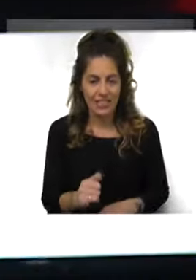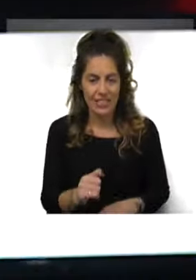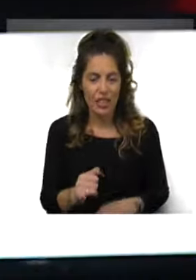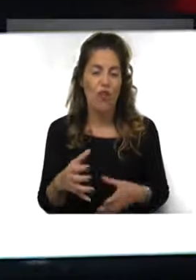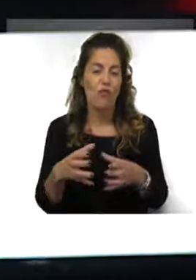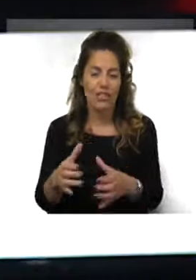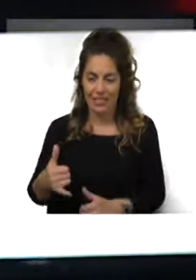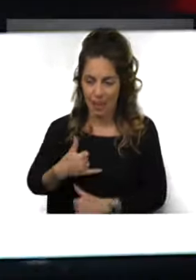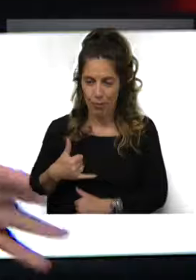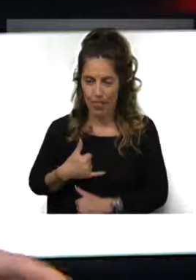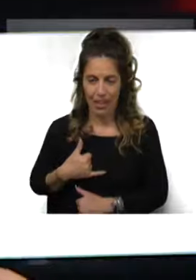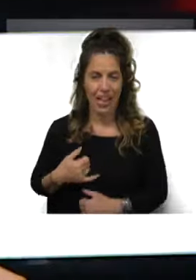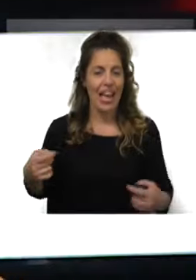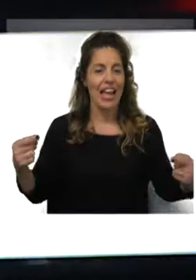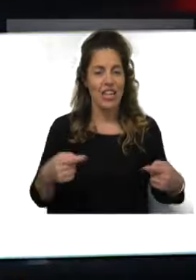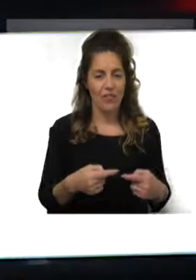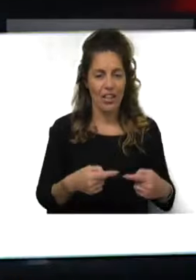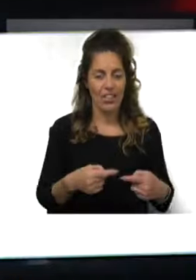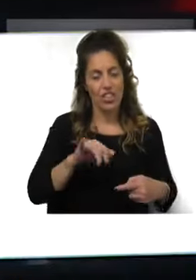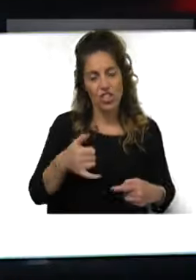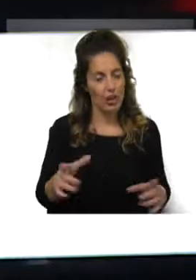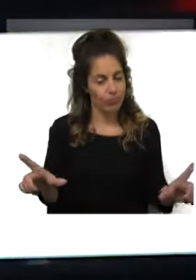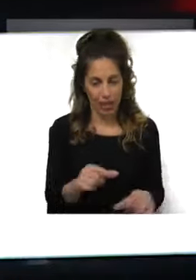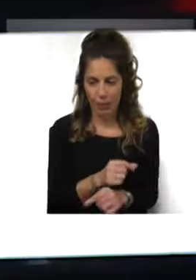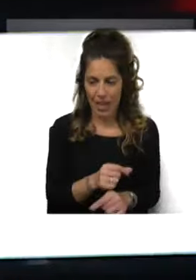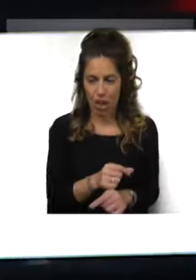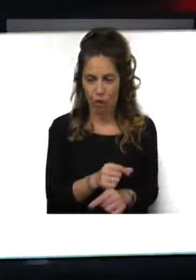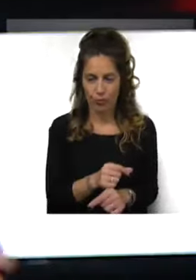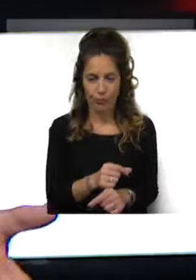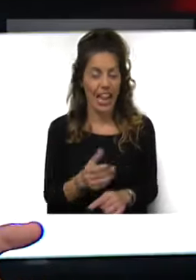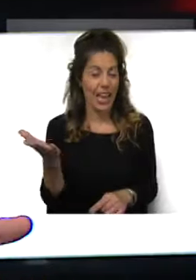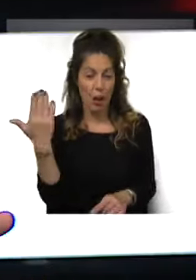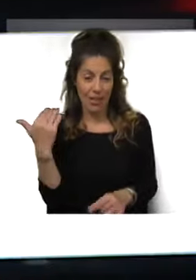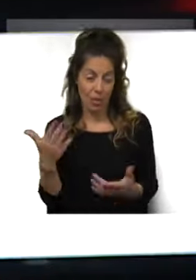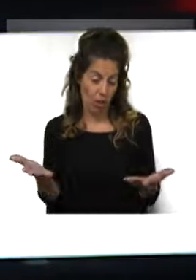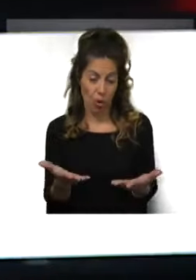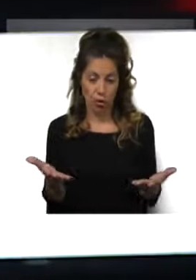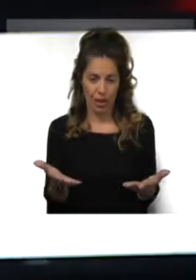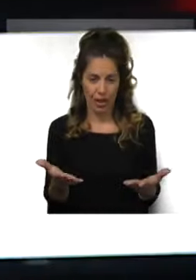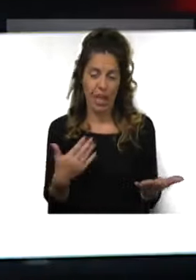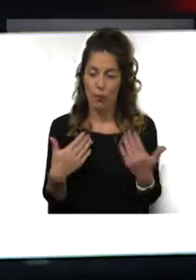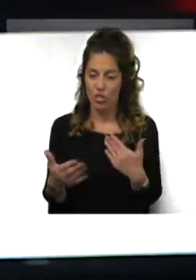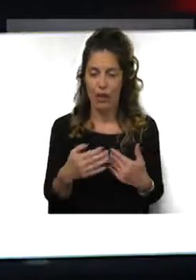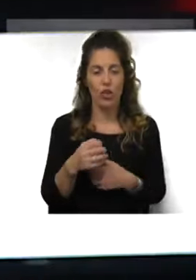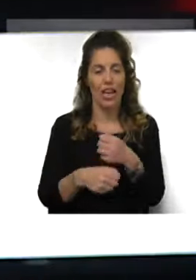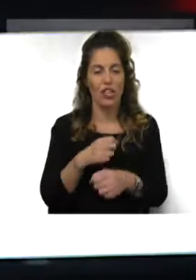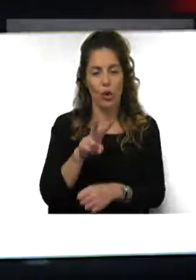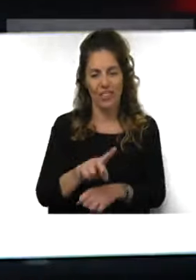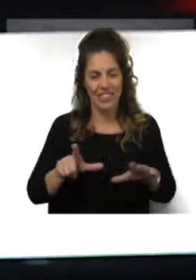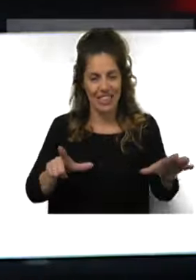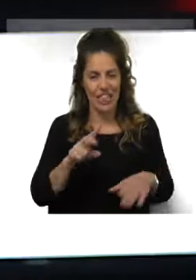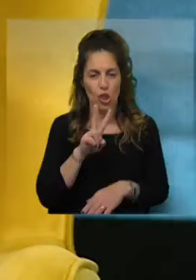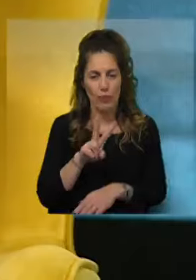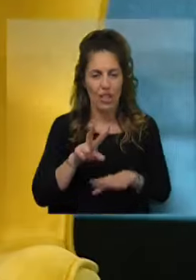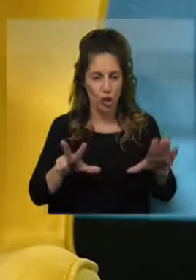armadas o sea debate laudado digamos por lo menos en el pasado muy reciente no estamos hablando de 2007 2008